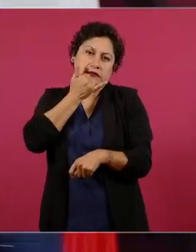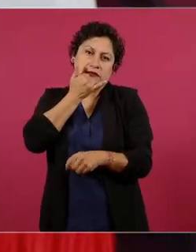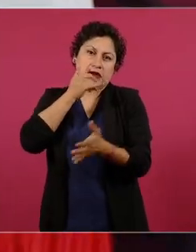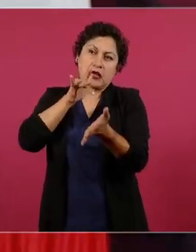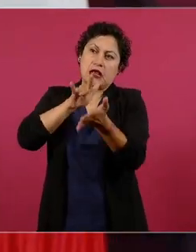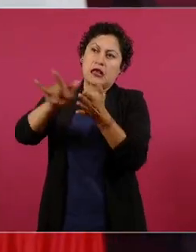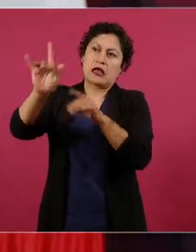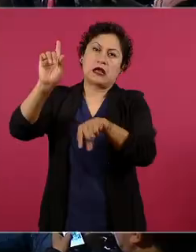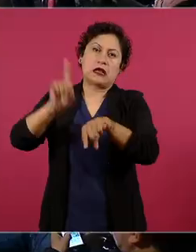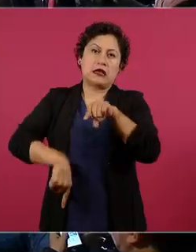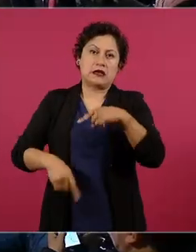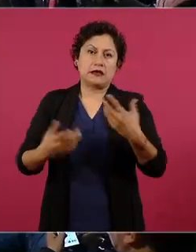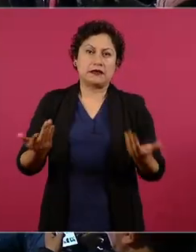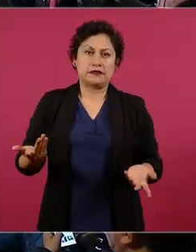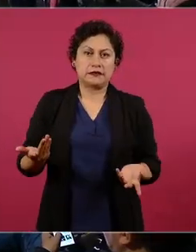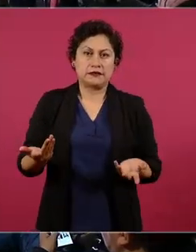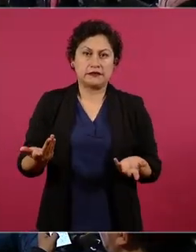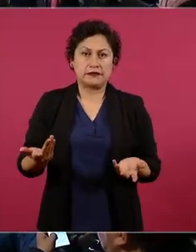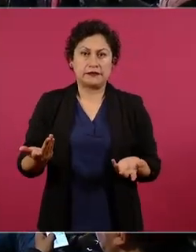¿Cómo lo declaró